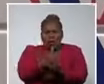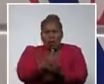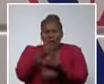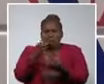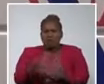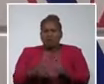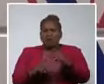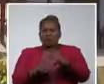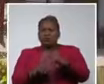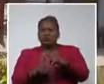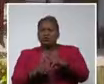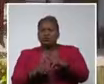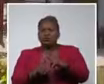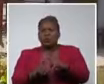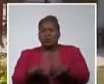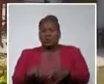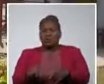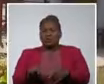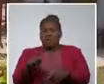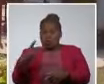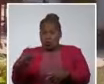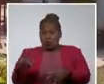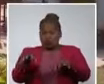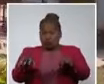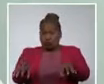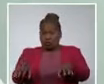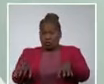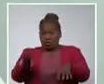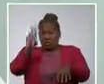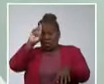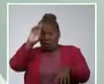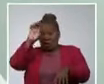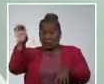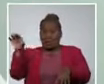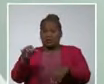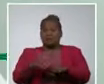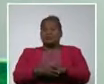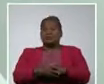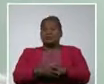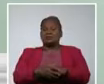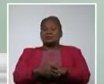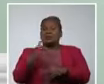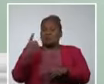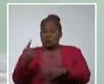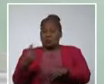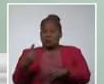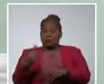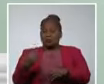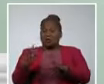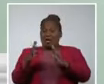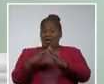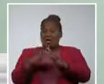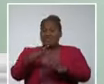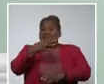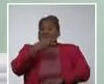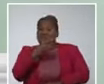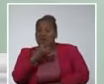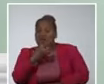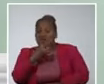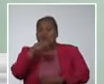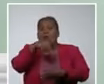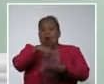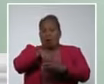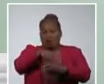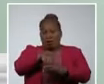de ellos en instituciones sanitarias. Se detecta un caso positivo en el hogar de ancianos que fue ingresado en la sala de